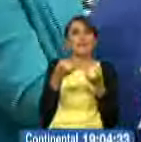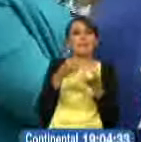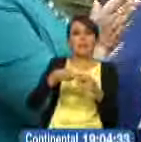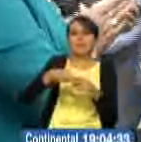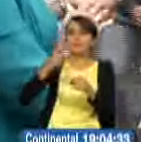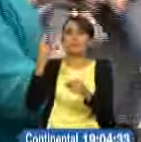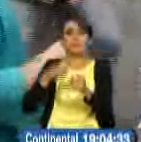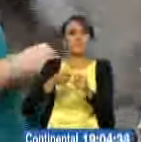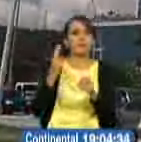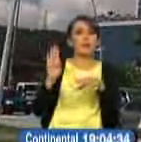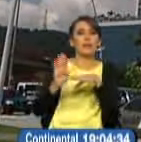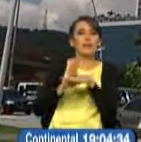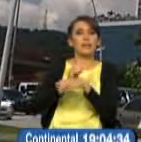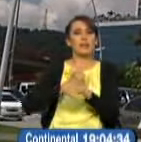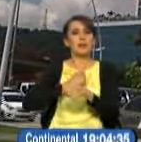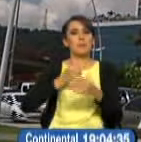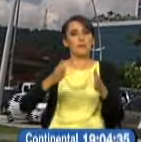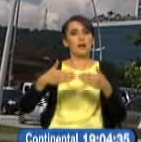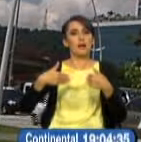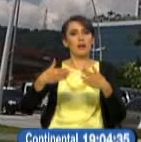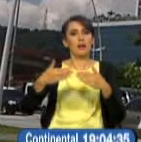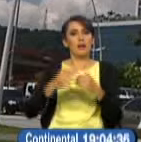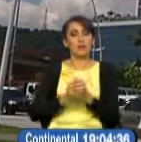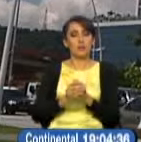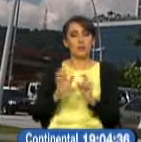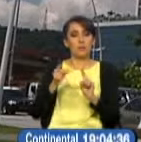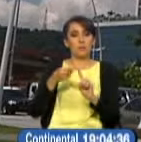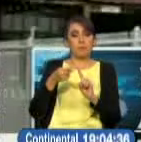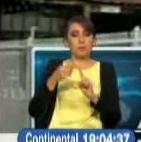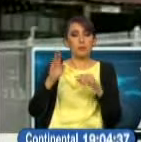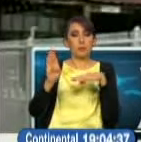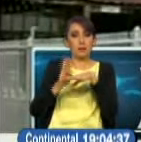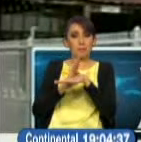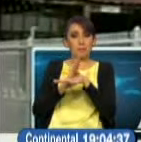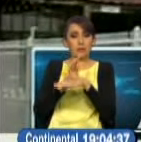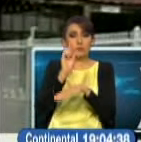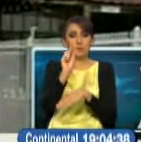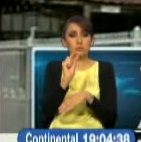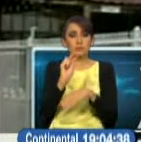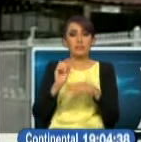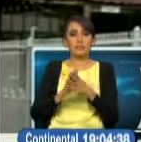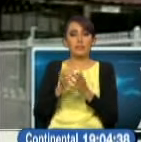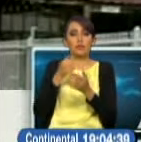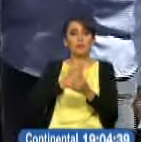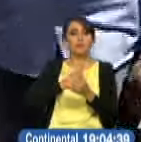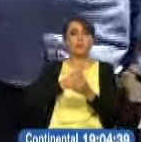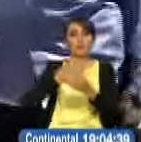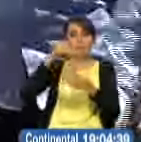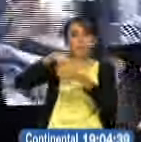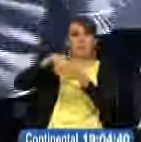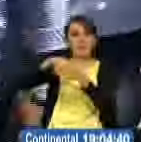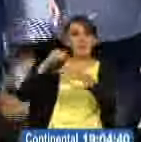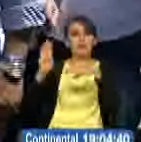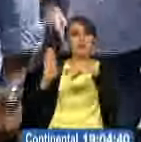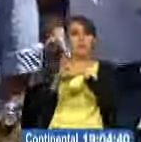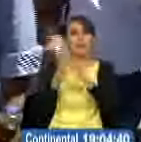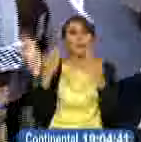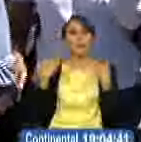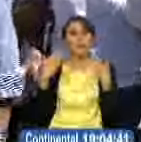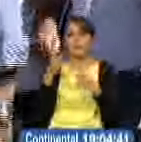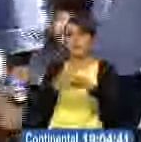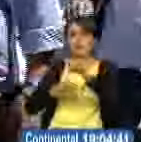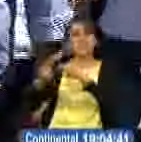Banisi S.A., que surgió como una entidad subsidiaria del Banco de Guayaquil, el candidato por la alianza Creo Suma terminó autovendiéndose